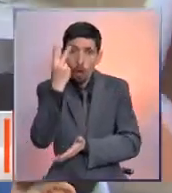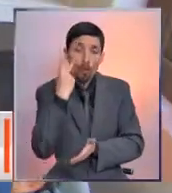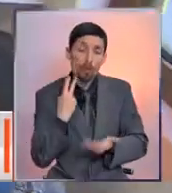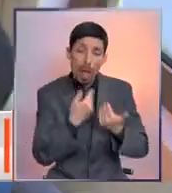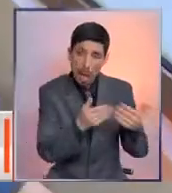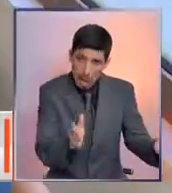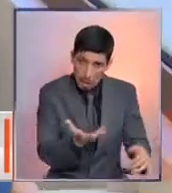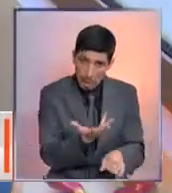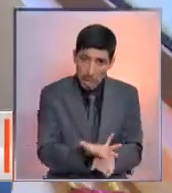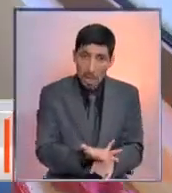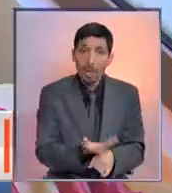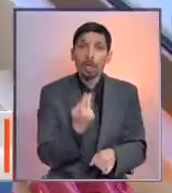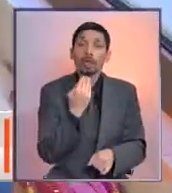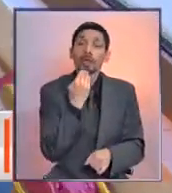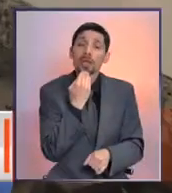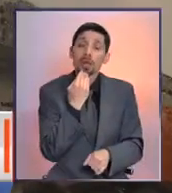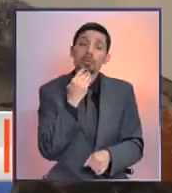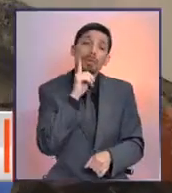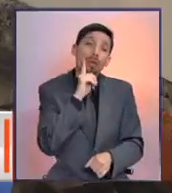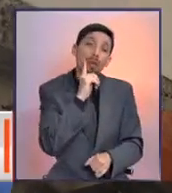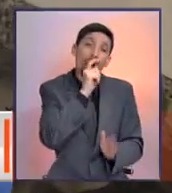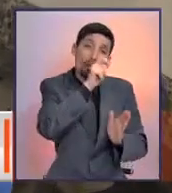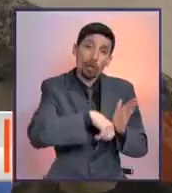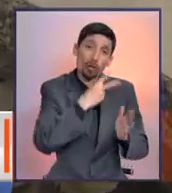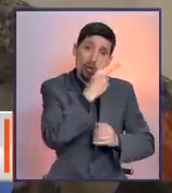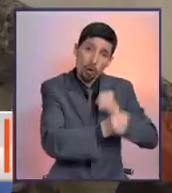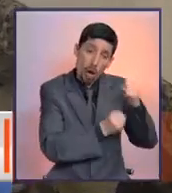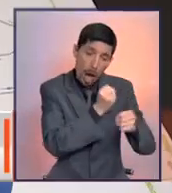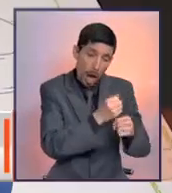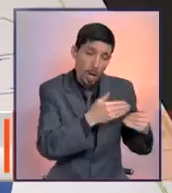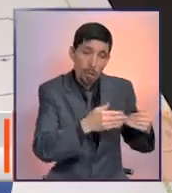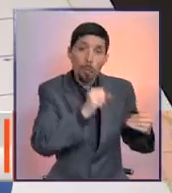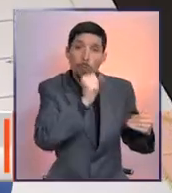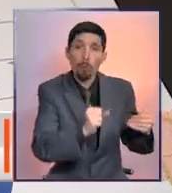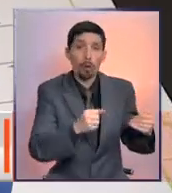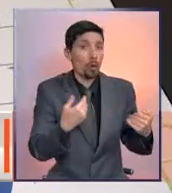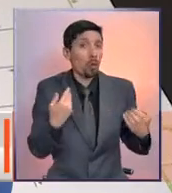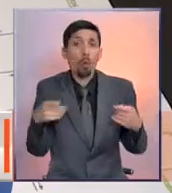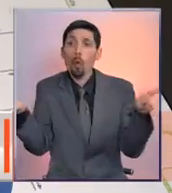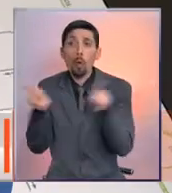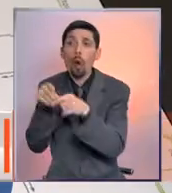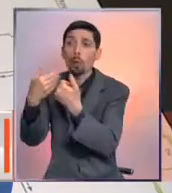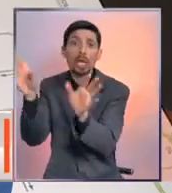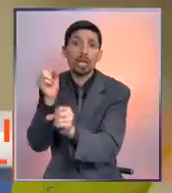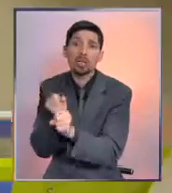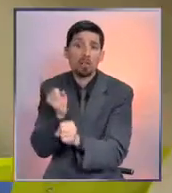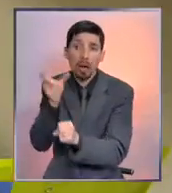2 años. También tienen la libertad, como cualquier trabajador, de cambiarse de empleo. Dicen que Chile las ha